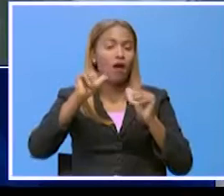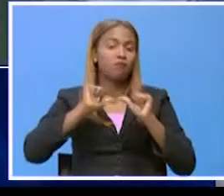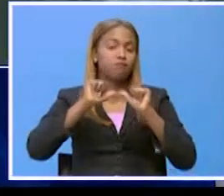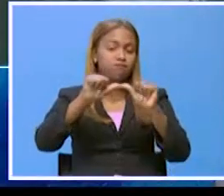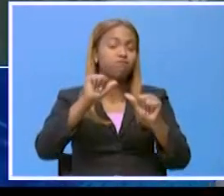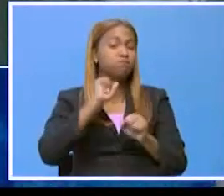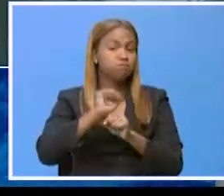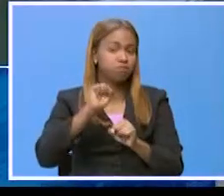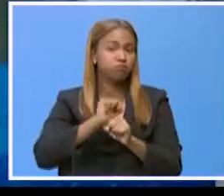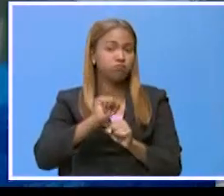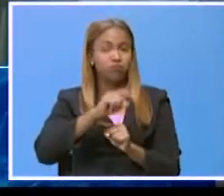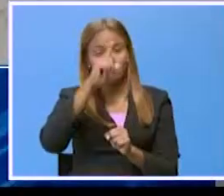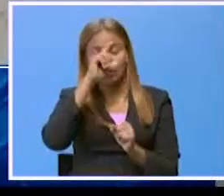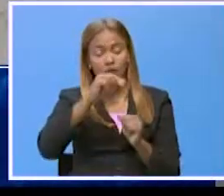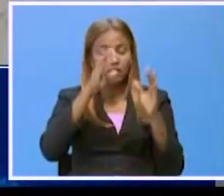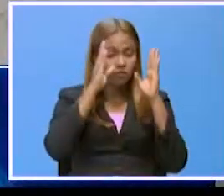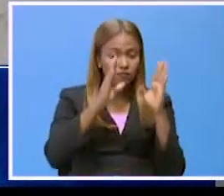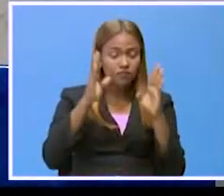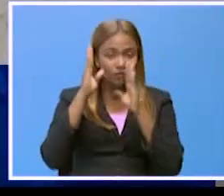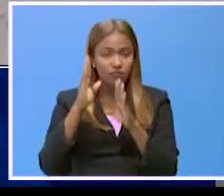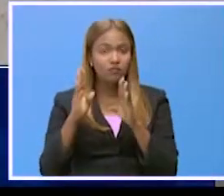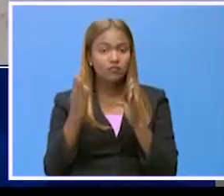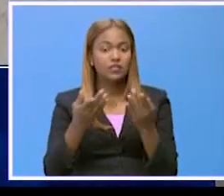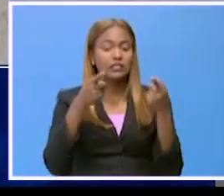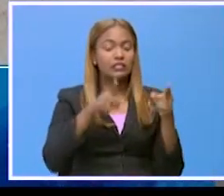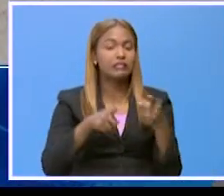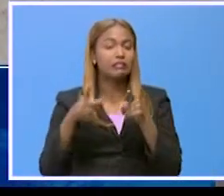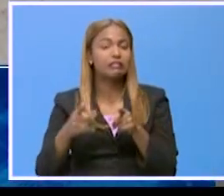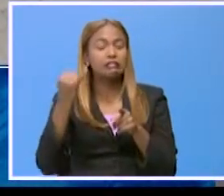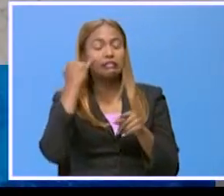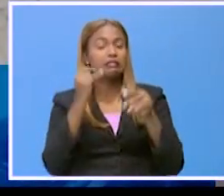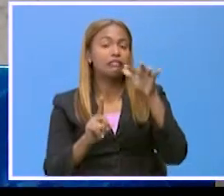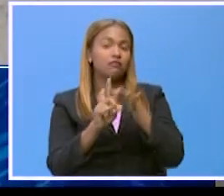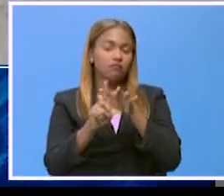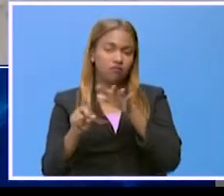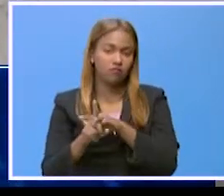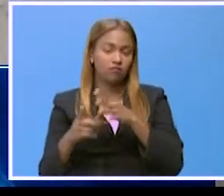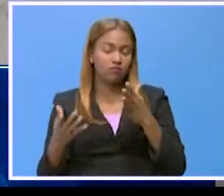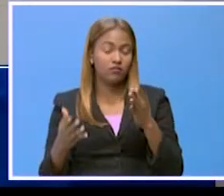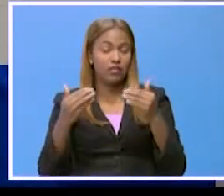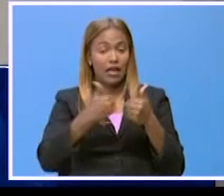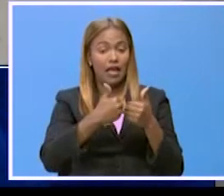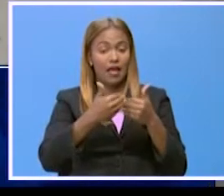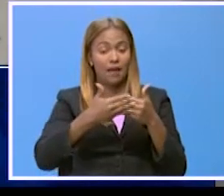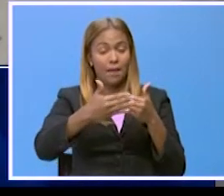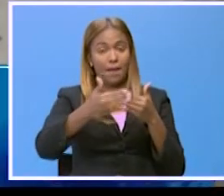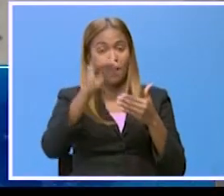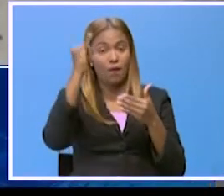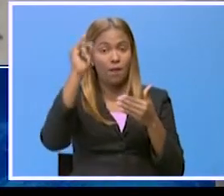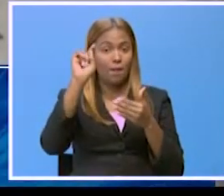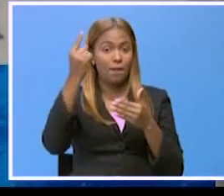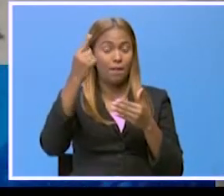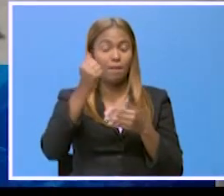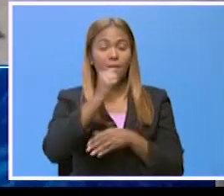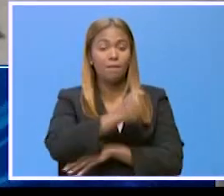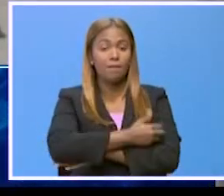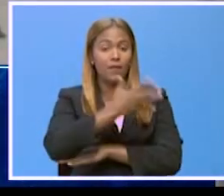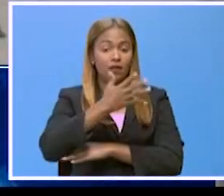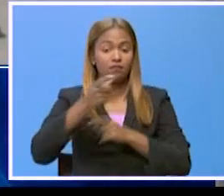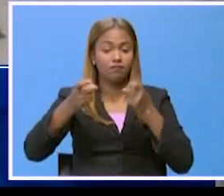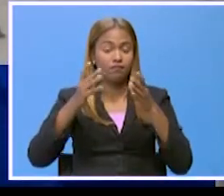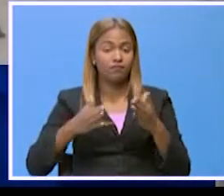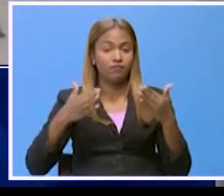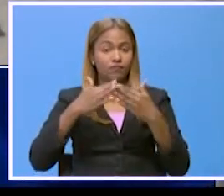regular para dar la asistencia en los casos que puedan surgir a partir del jueves 1º de marzo la procuraduría